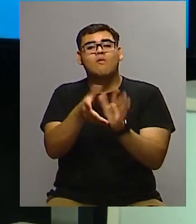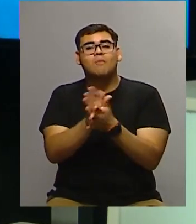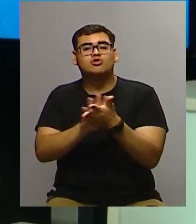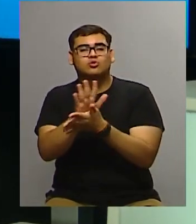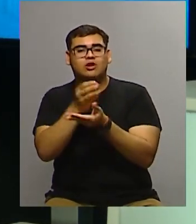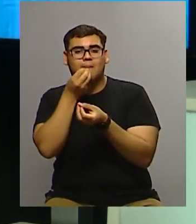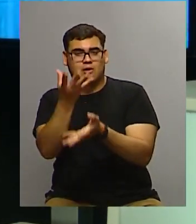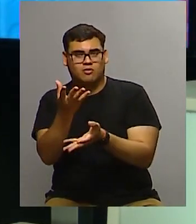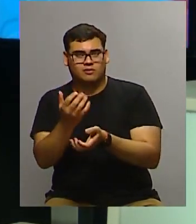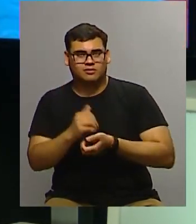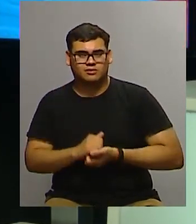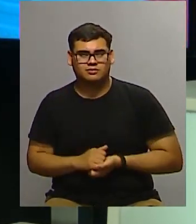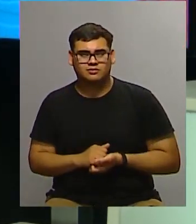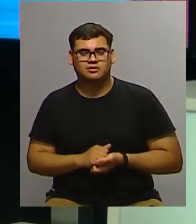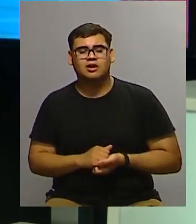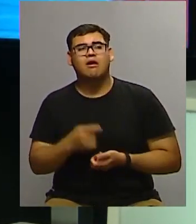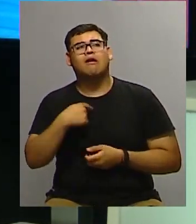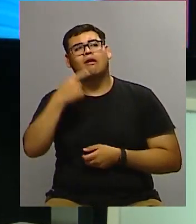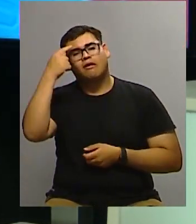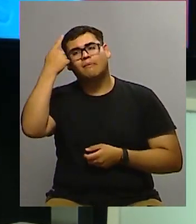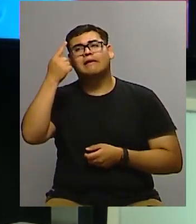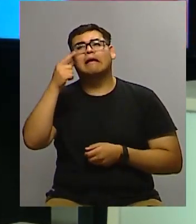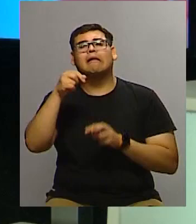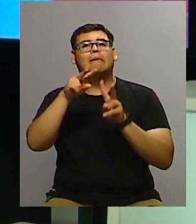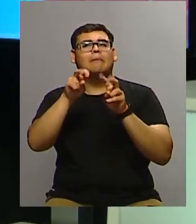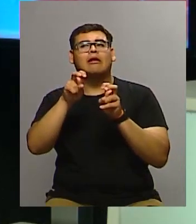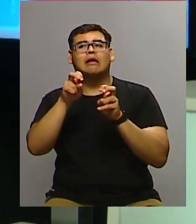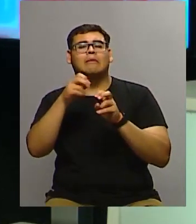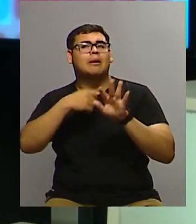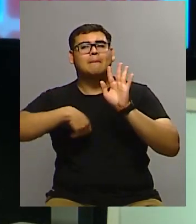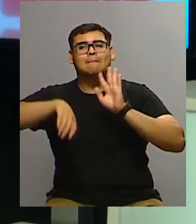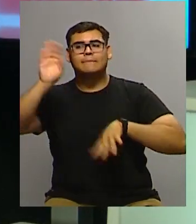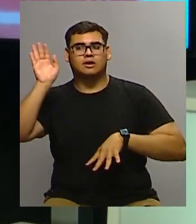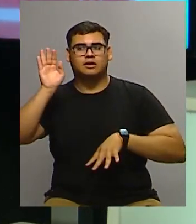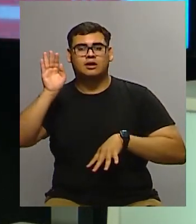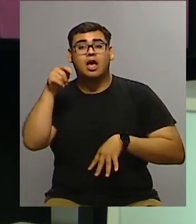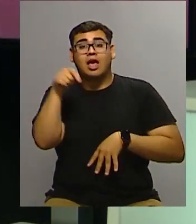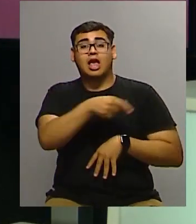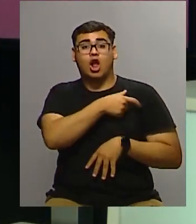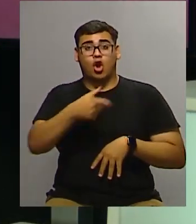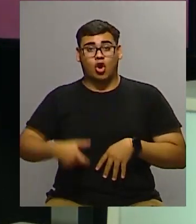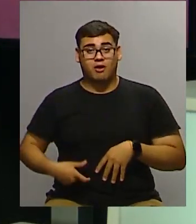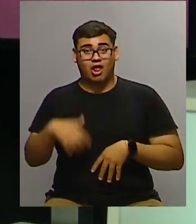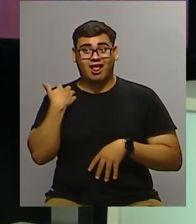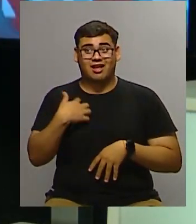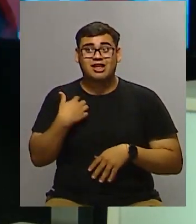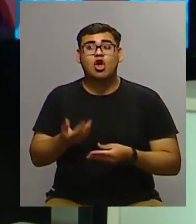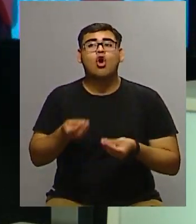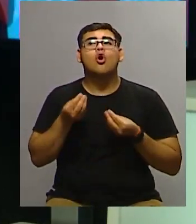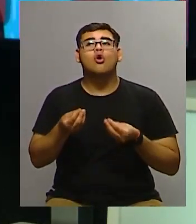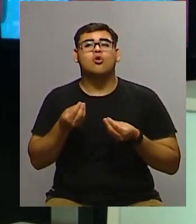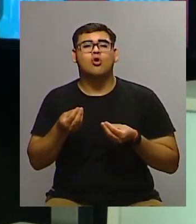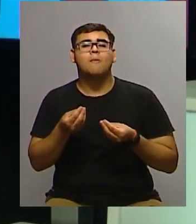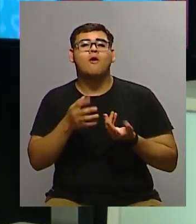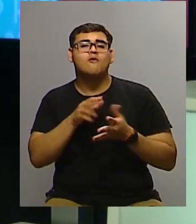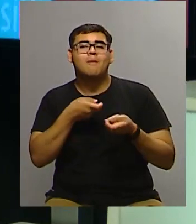vez uno de los problemas más serios que tiene el gobierno argentino. ¿Cómo se hace para disminuir el